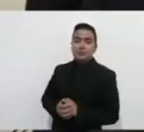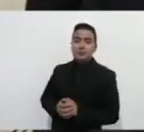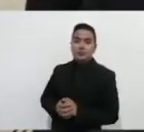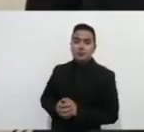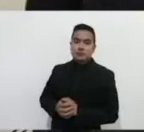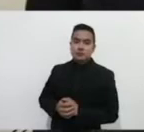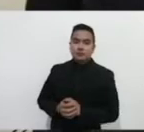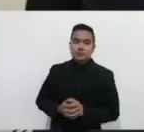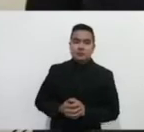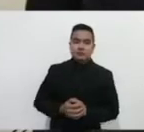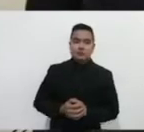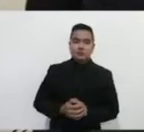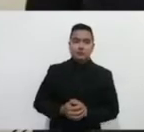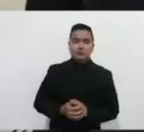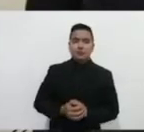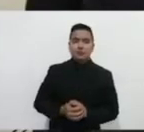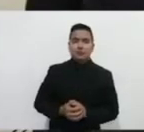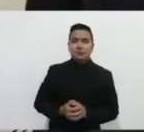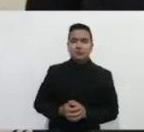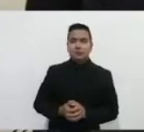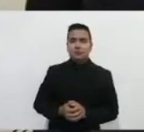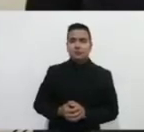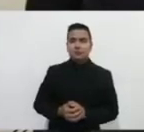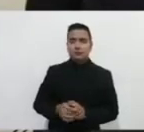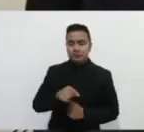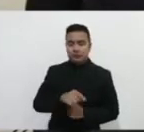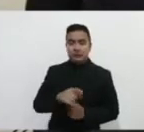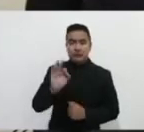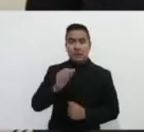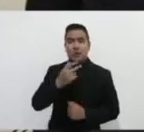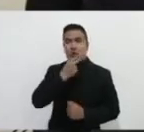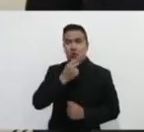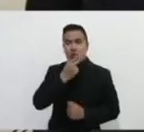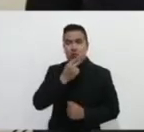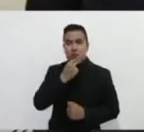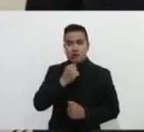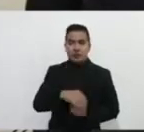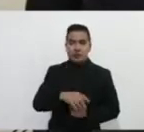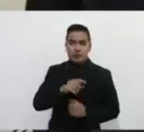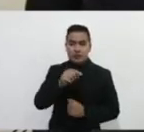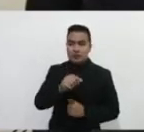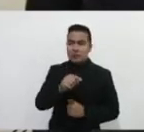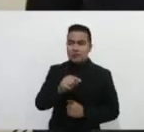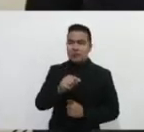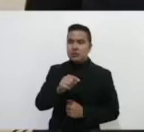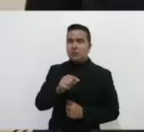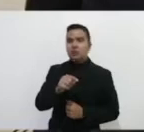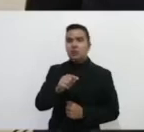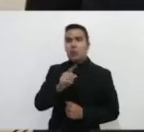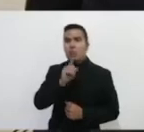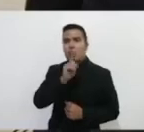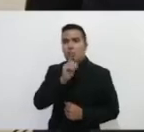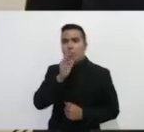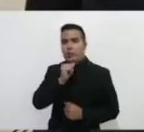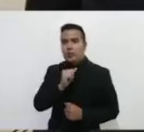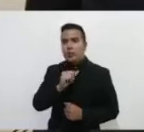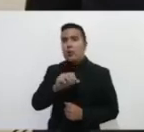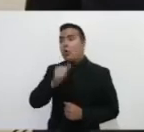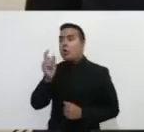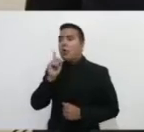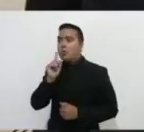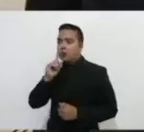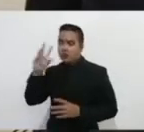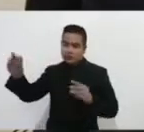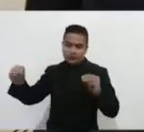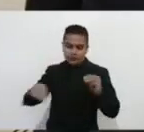Entonces, cada espacio que un hombre deja de tener y que es ocupado por una